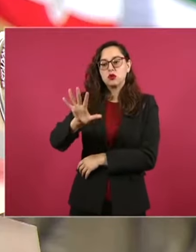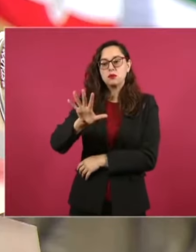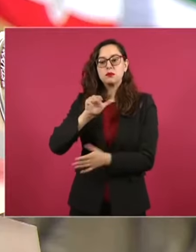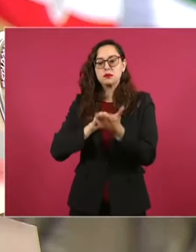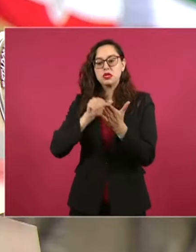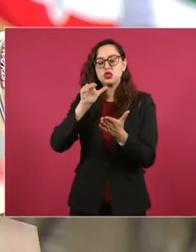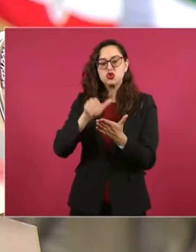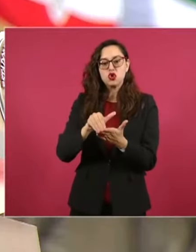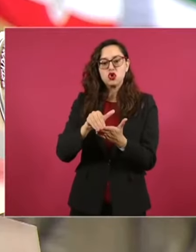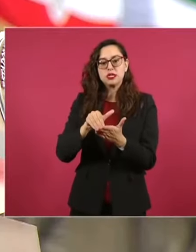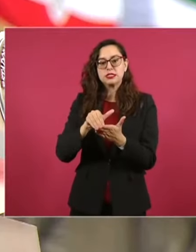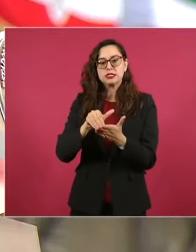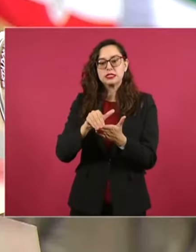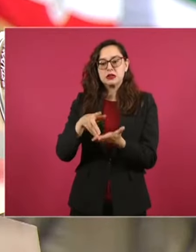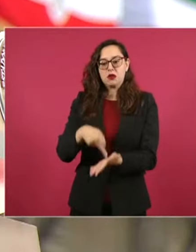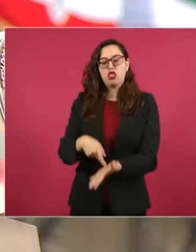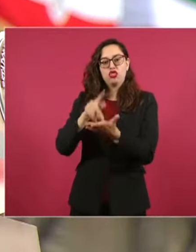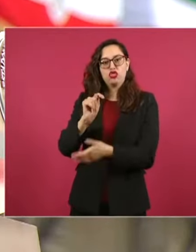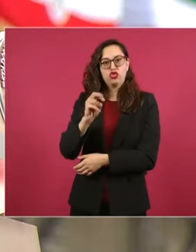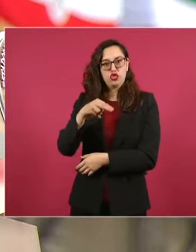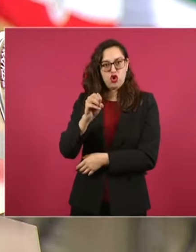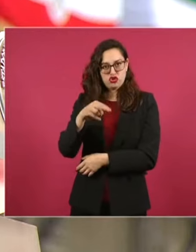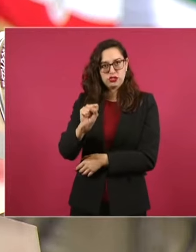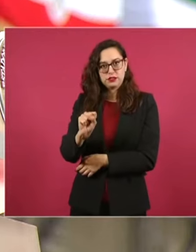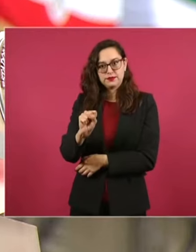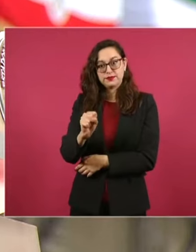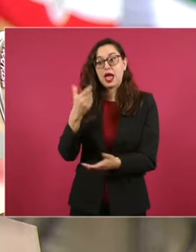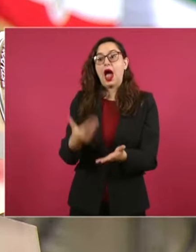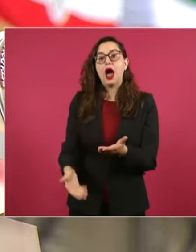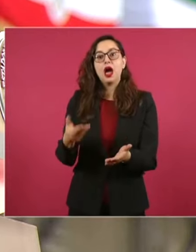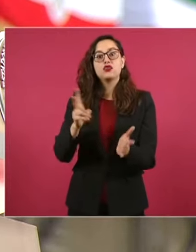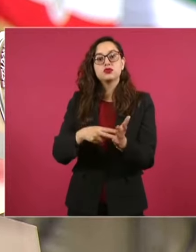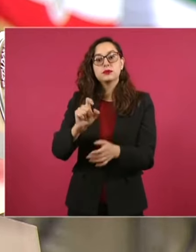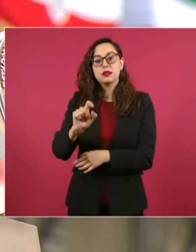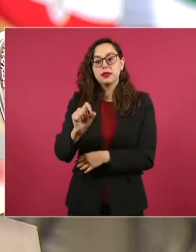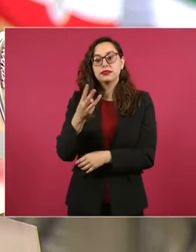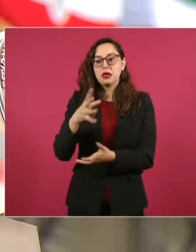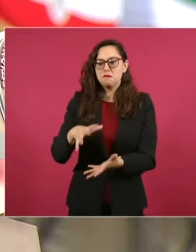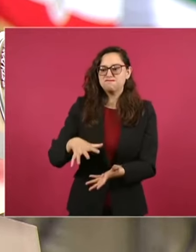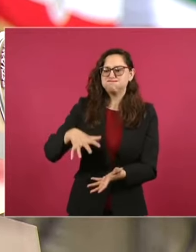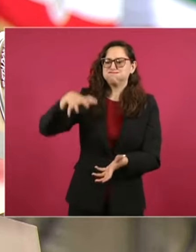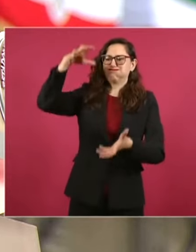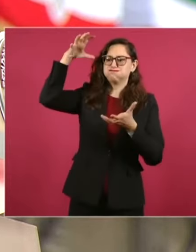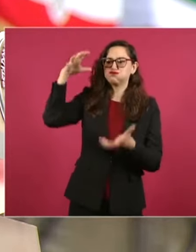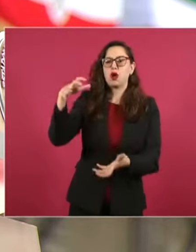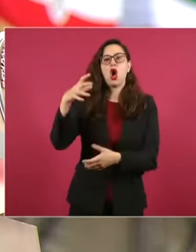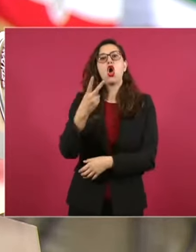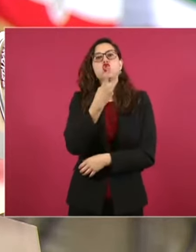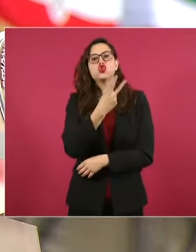285 millones de toneladas. Y en 2023, aumentó a